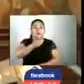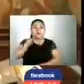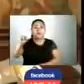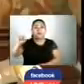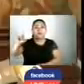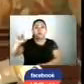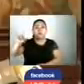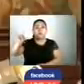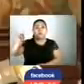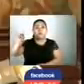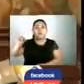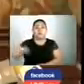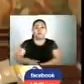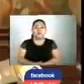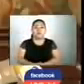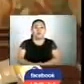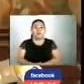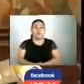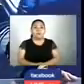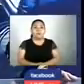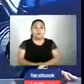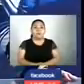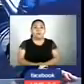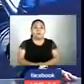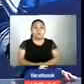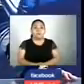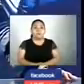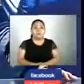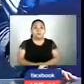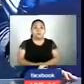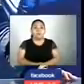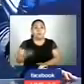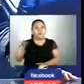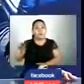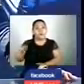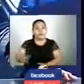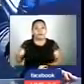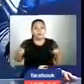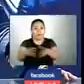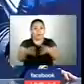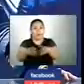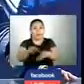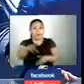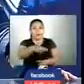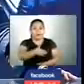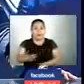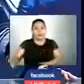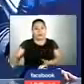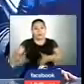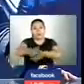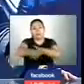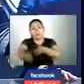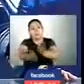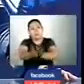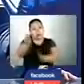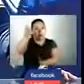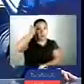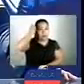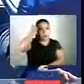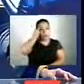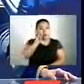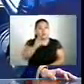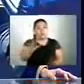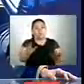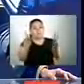Leiva, Noticiero Hechos. Por su parte, el presidente del Congreso salvadoreño reaccionó a los señalamientos por la